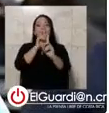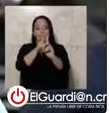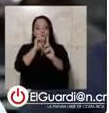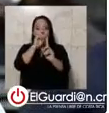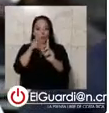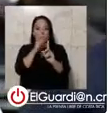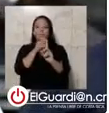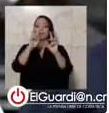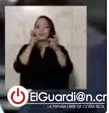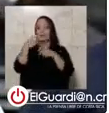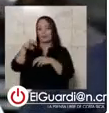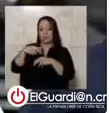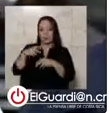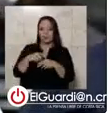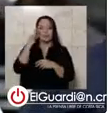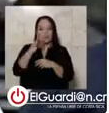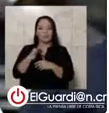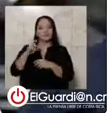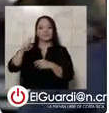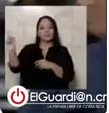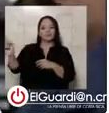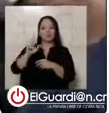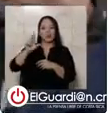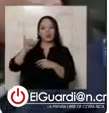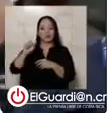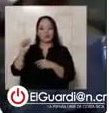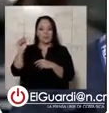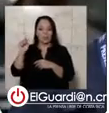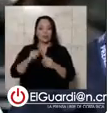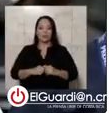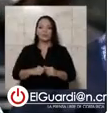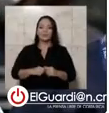de transportes, entonces creo que vamos a ocupar a don Luis.